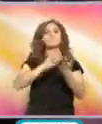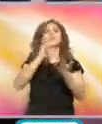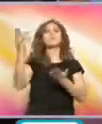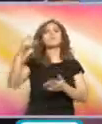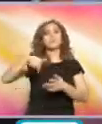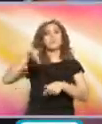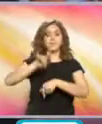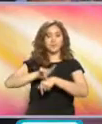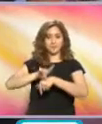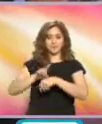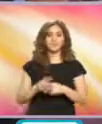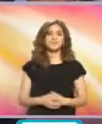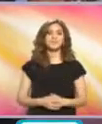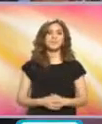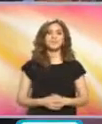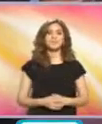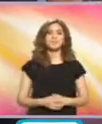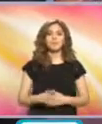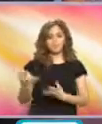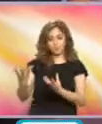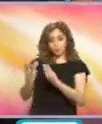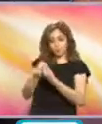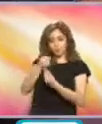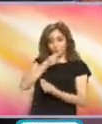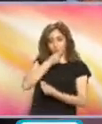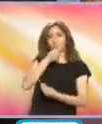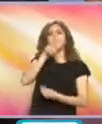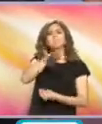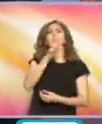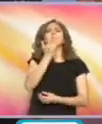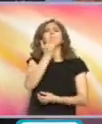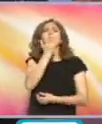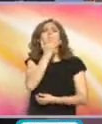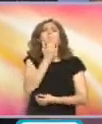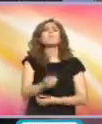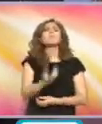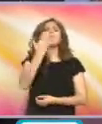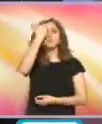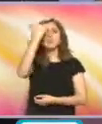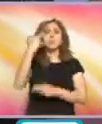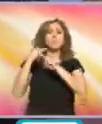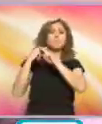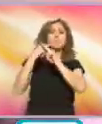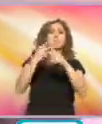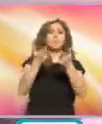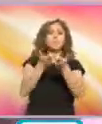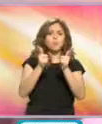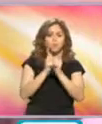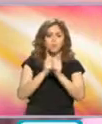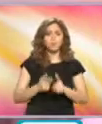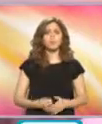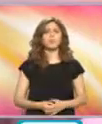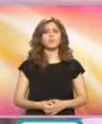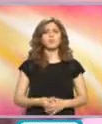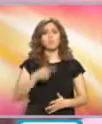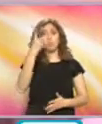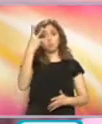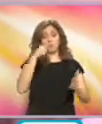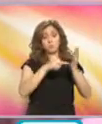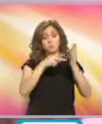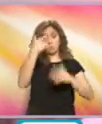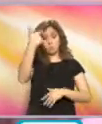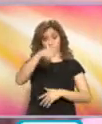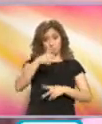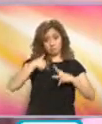invitación. Acércate acá. ¿Cuánto tiempo tiene la agrupación? Cuéntanos. Bueno, nosotros empezamos el 2012, entre amigos jugando, empezamos a